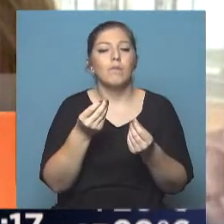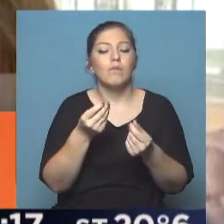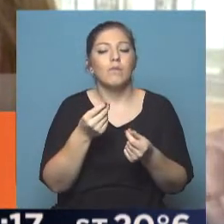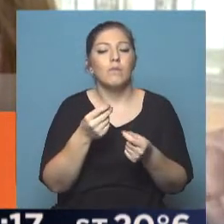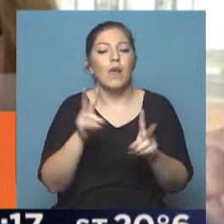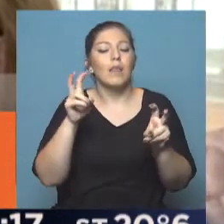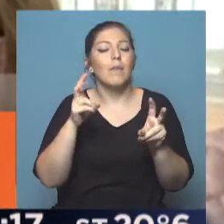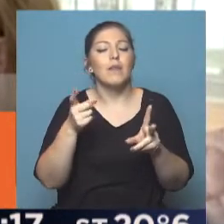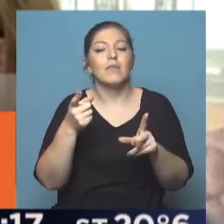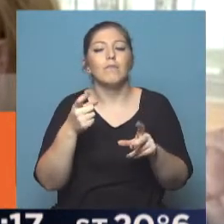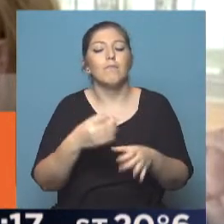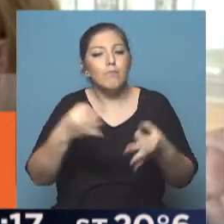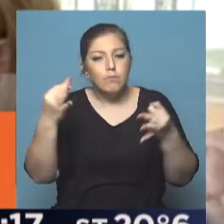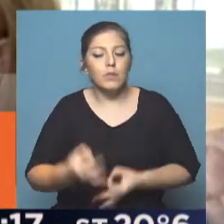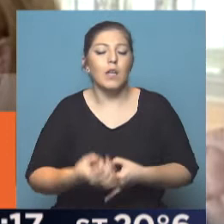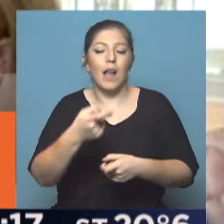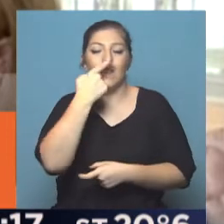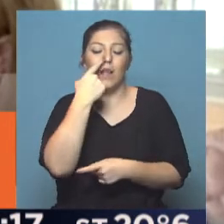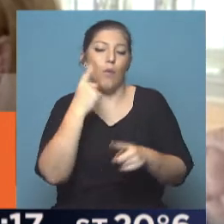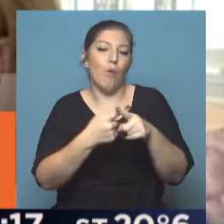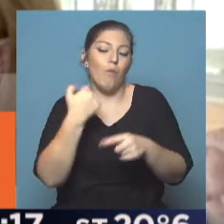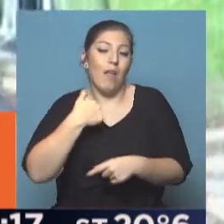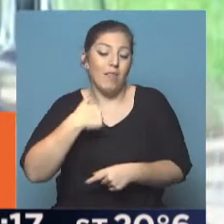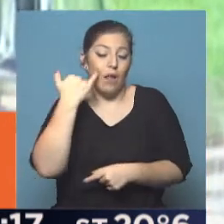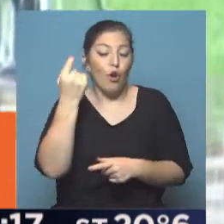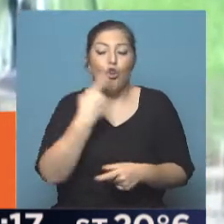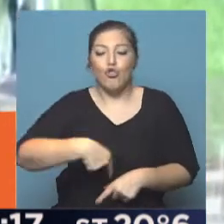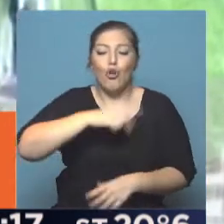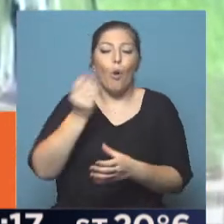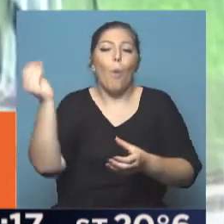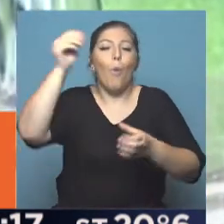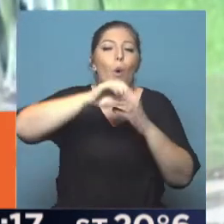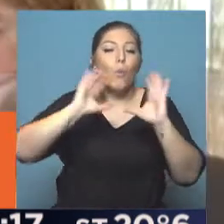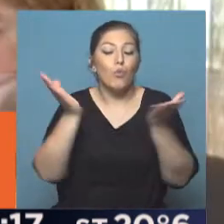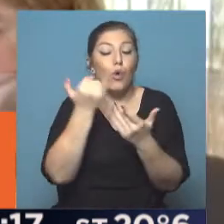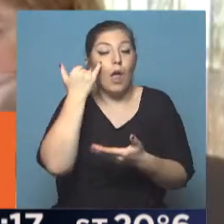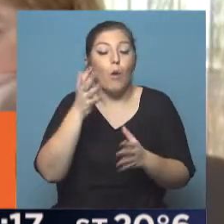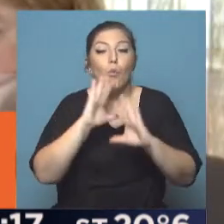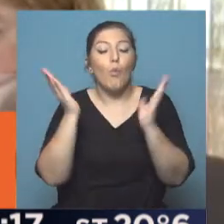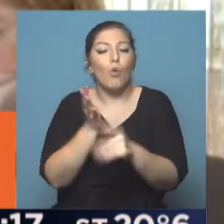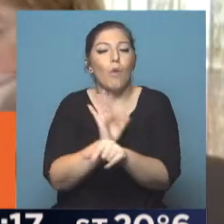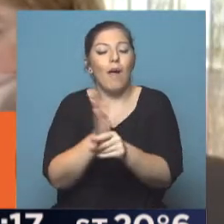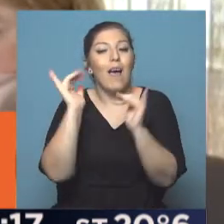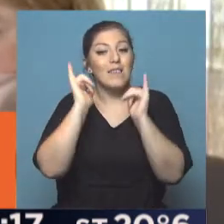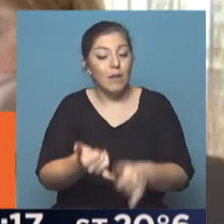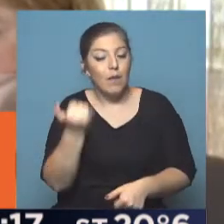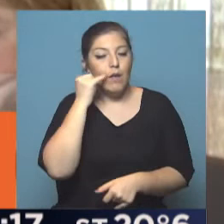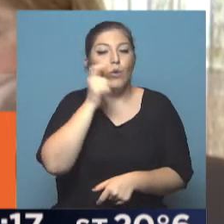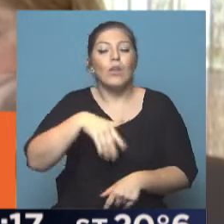el interés por la Argentina. Hemos vuelto al mundo y el mundo nos ha abierto los brazos. Ustedes tienen la misión de